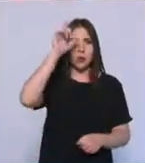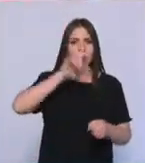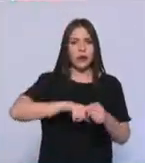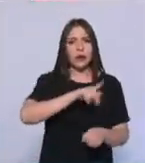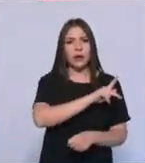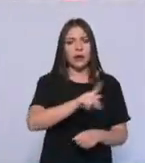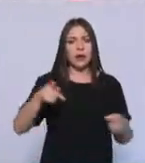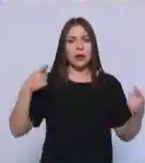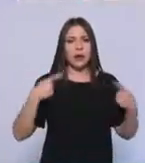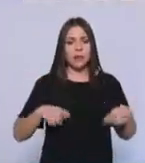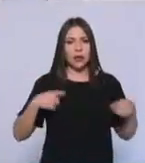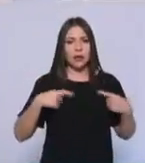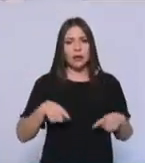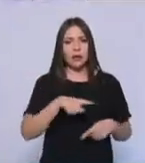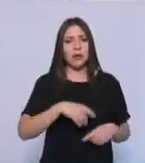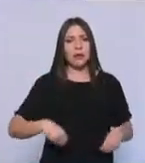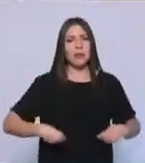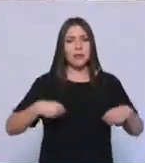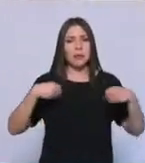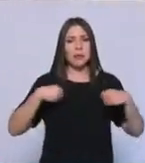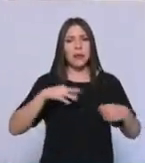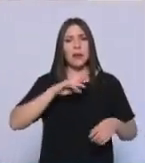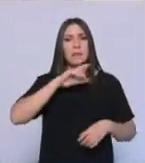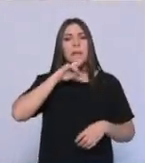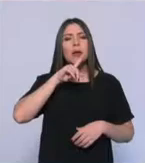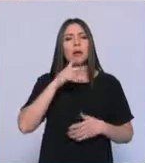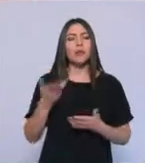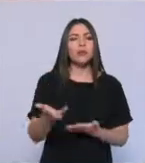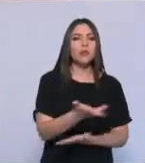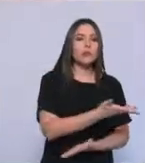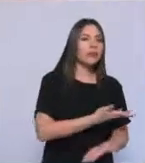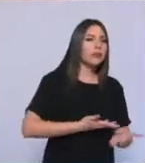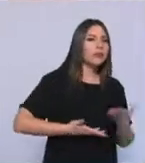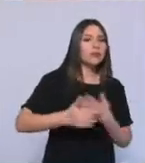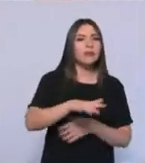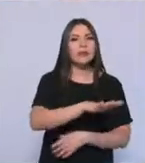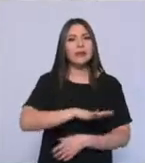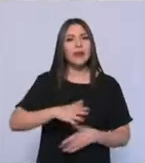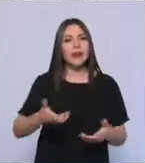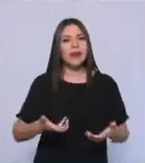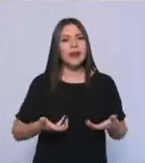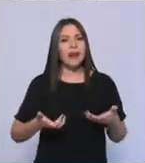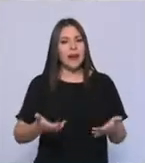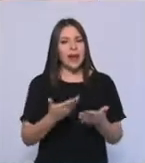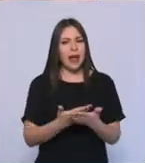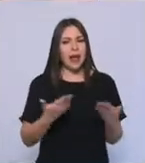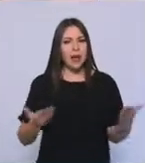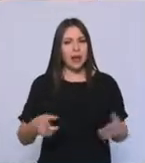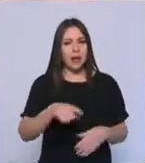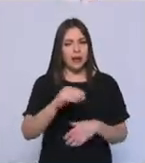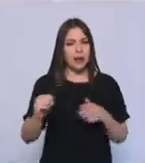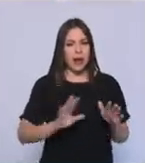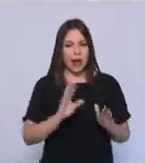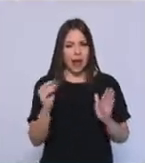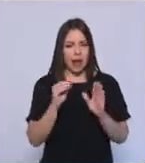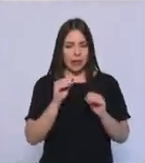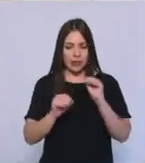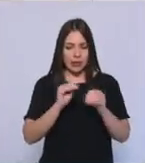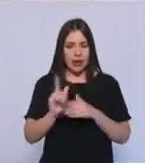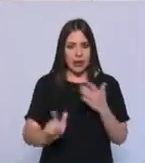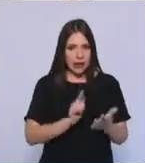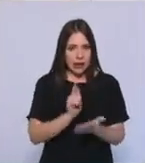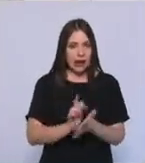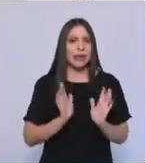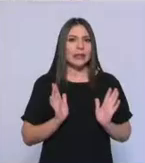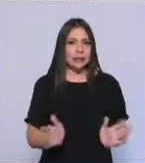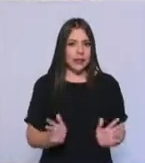podremos vivir con mucho más armonía en las calles, pero aquí la duda, Héctor, es... ya que está la ley, ¿cómo le vamos a hacer para que se